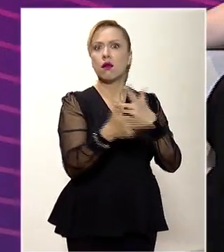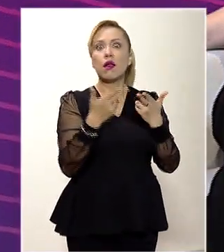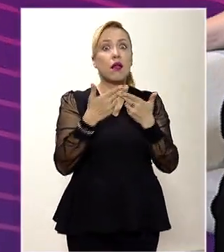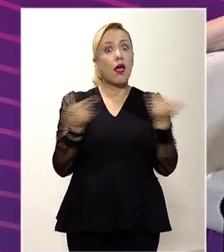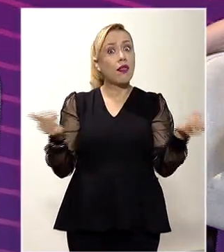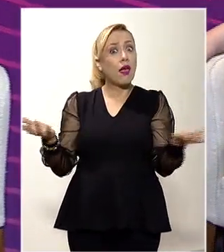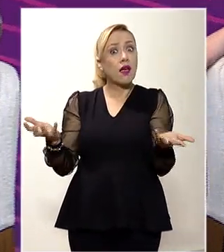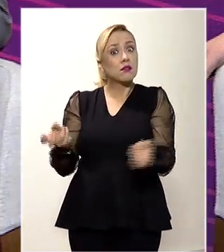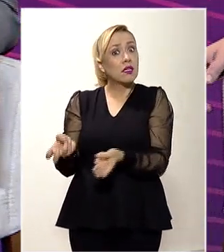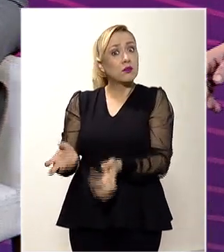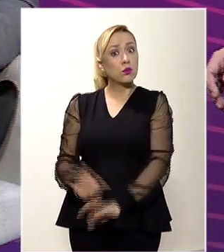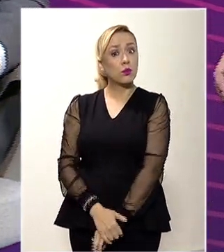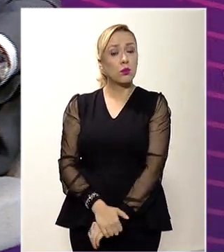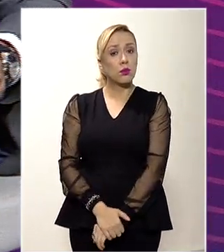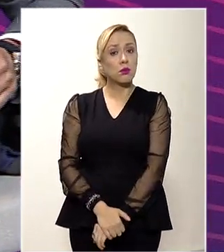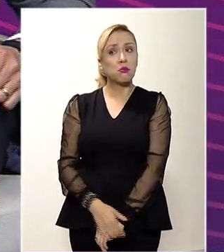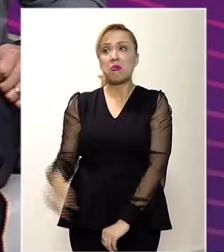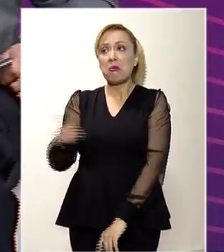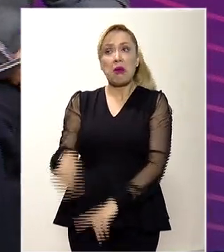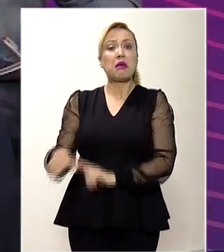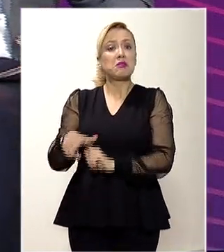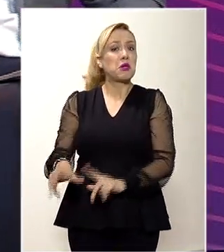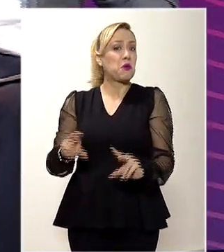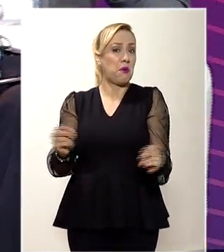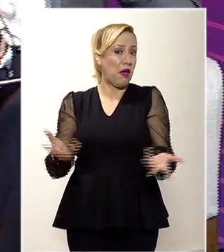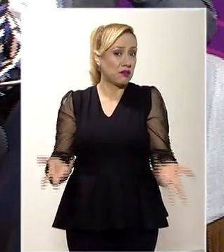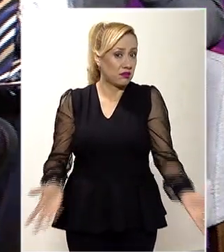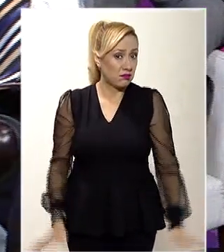hacía ese tipo de cosas y muchos siguen sin hacerlo. O sea,